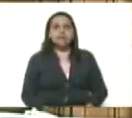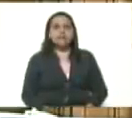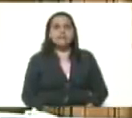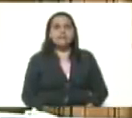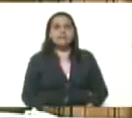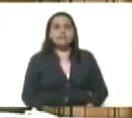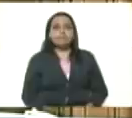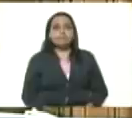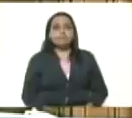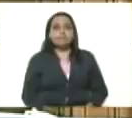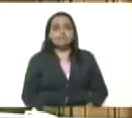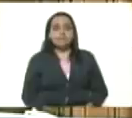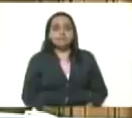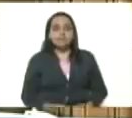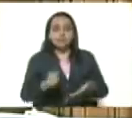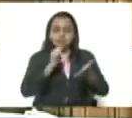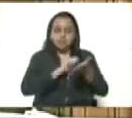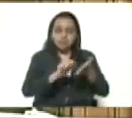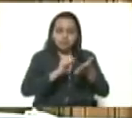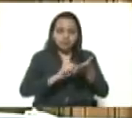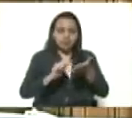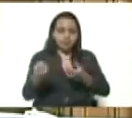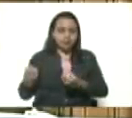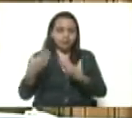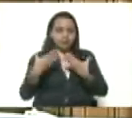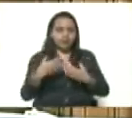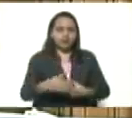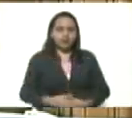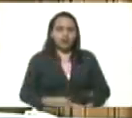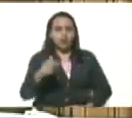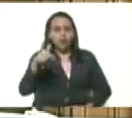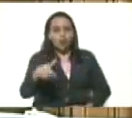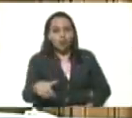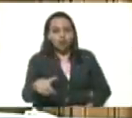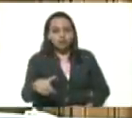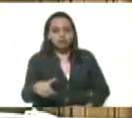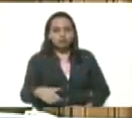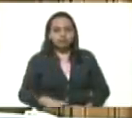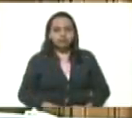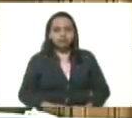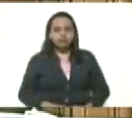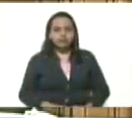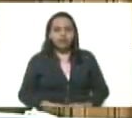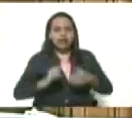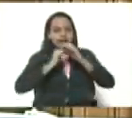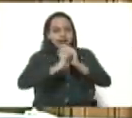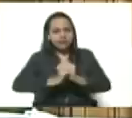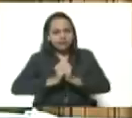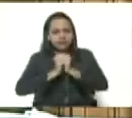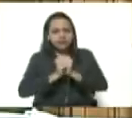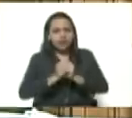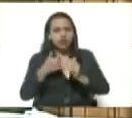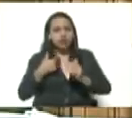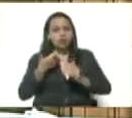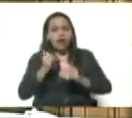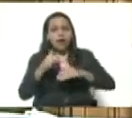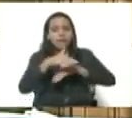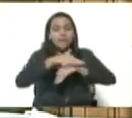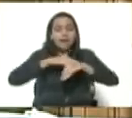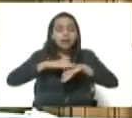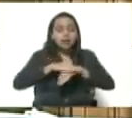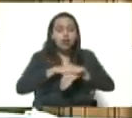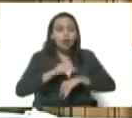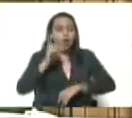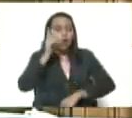Me manda a decir el padre Numa, hoy en la misa pedí perdón a los hombres y